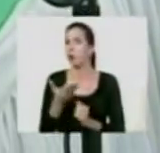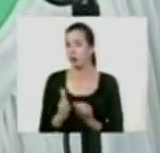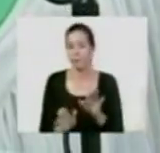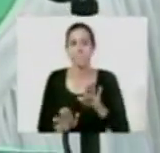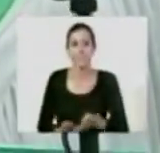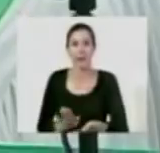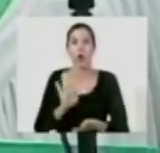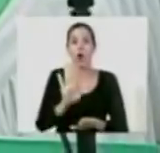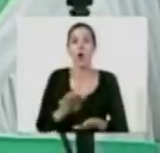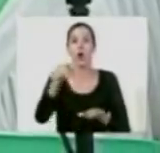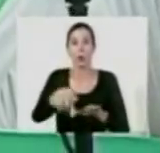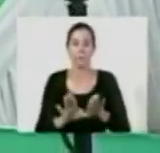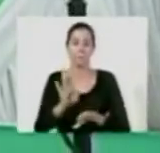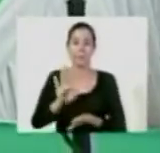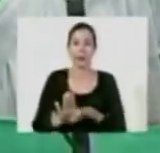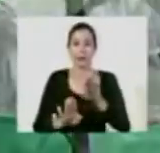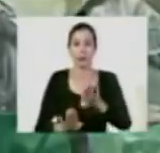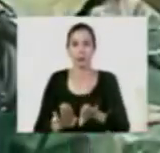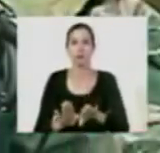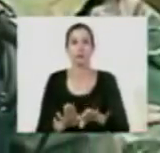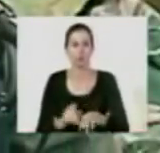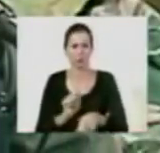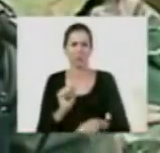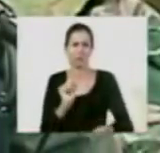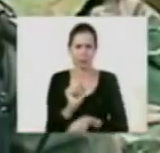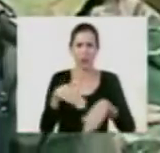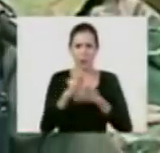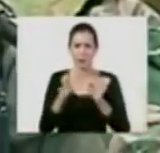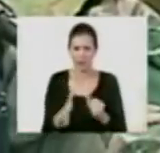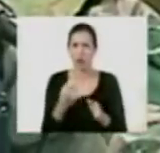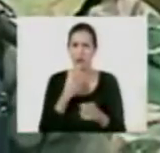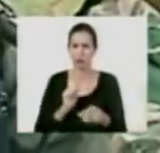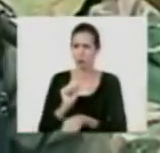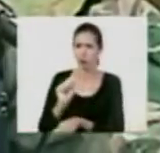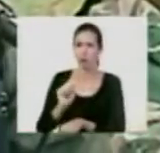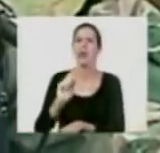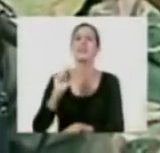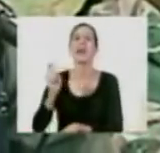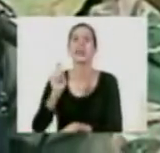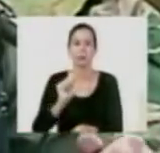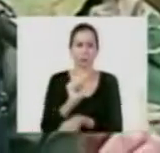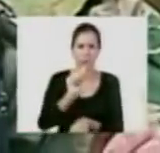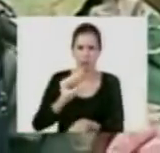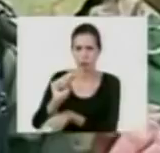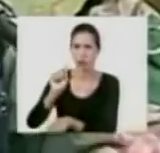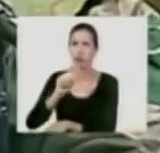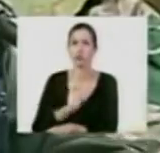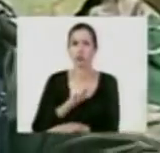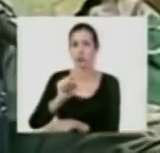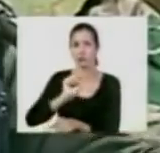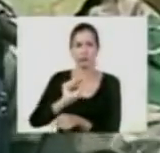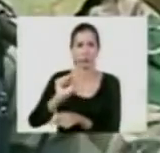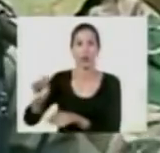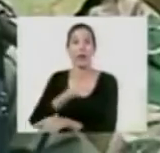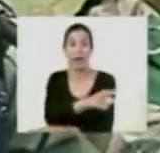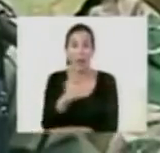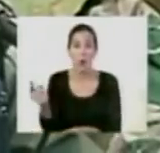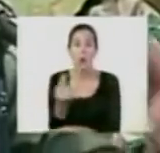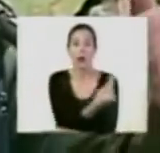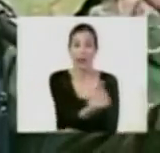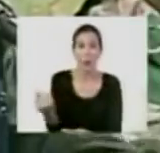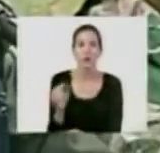una serie de instrucciones a los ministros, de requerimientos, precisamente para que todo el potencial nacional